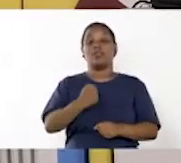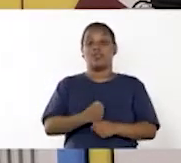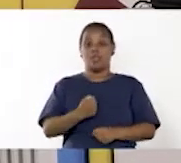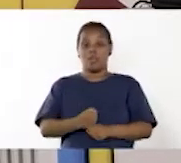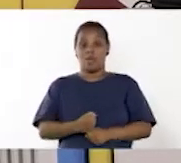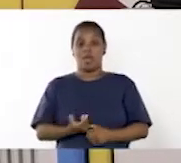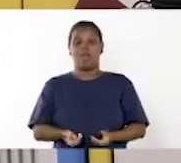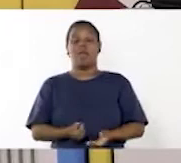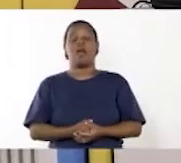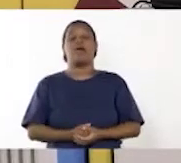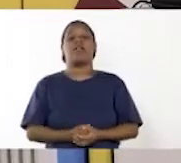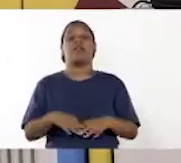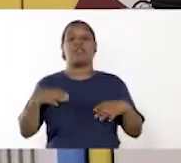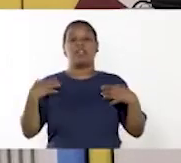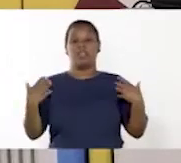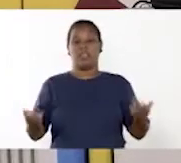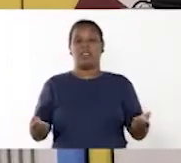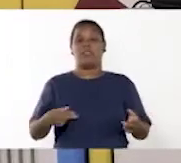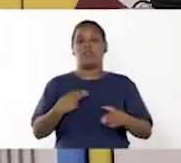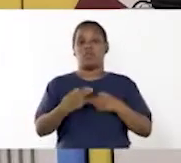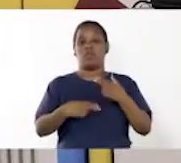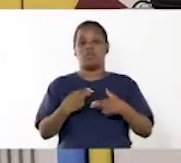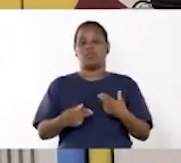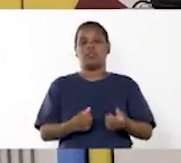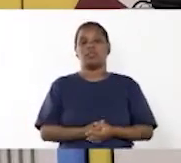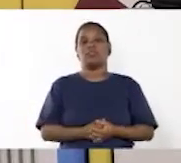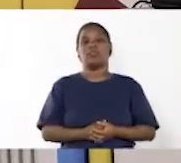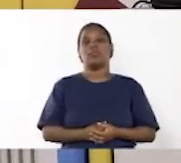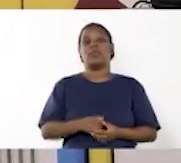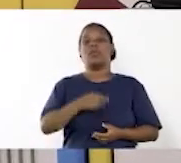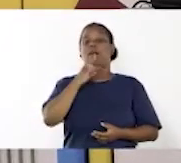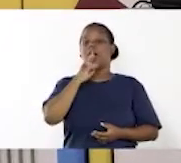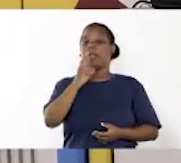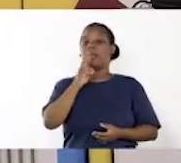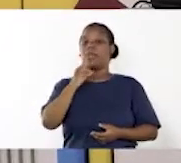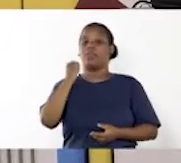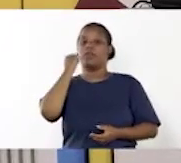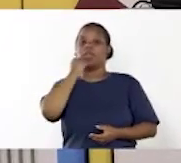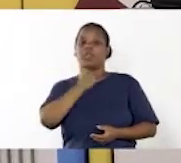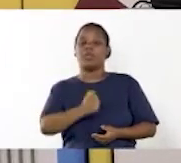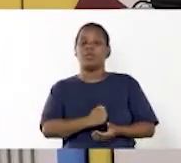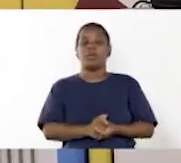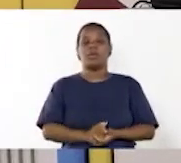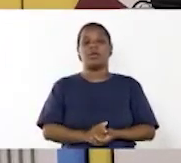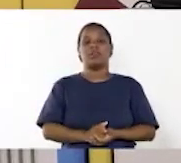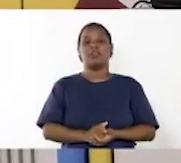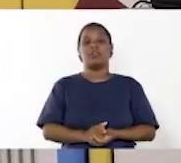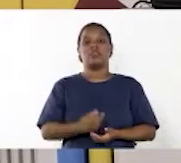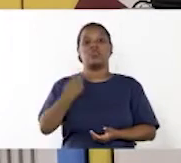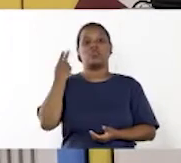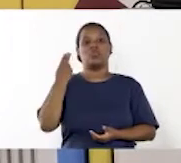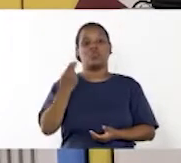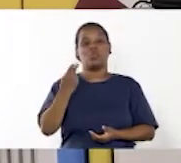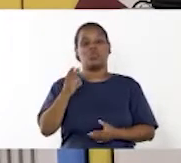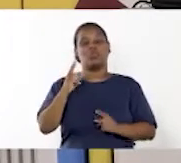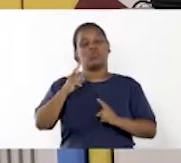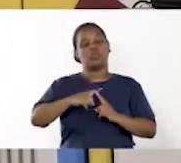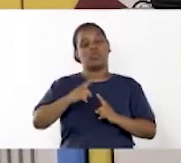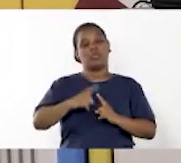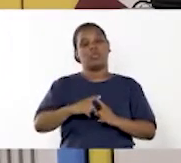así, pues, ¿qué van a hacer? Van a responder además 2